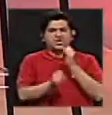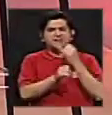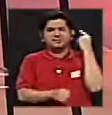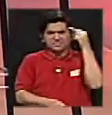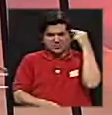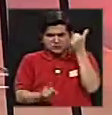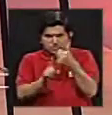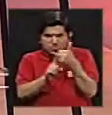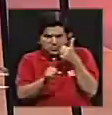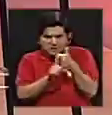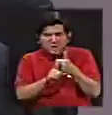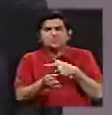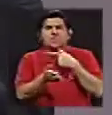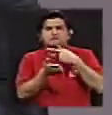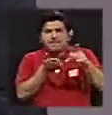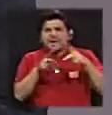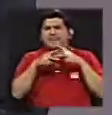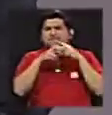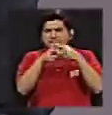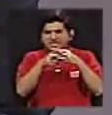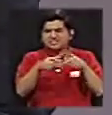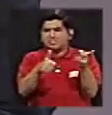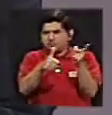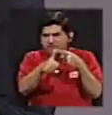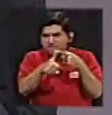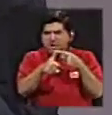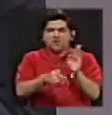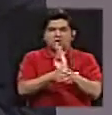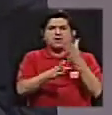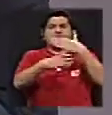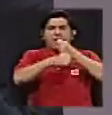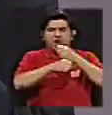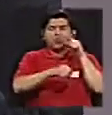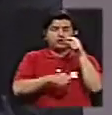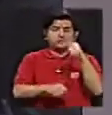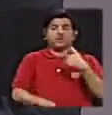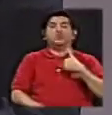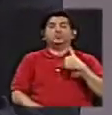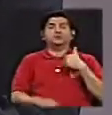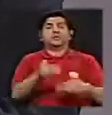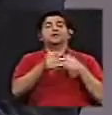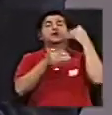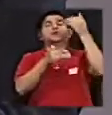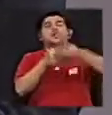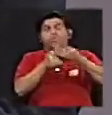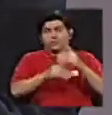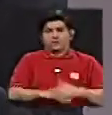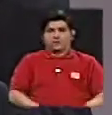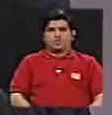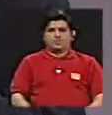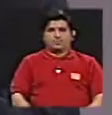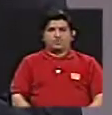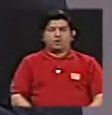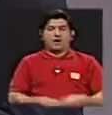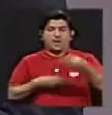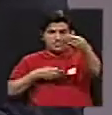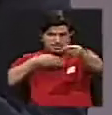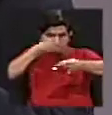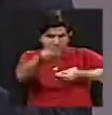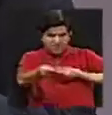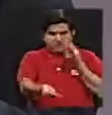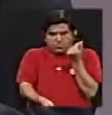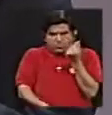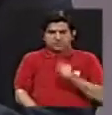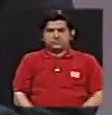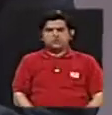Estado pagarían el crédito puente de los bancos, sí, y ellos obtendrían, digamos, la devolución de ese dinero